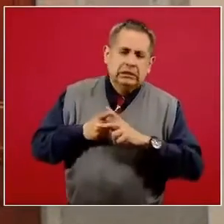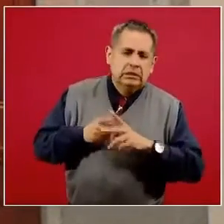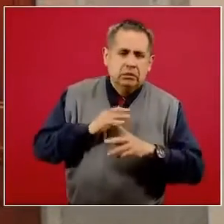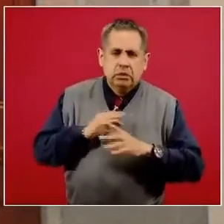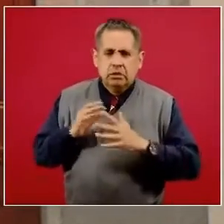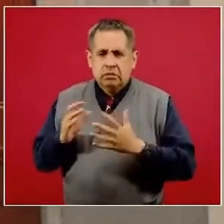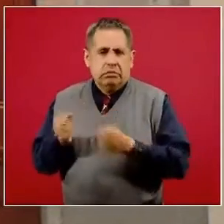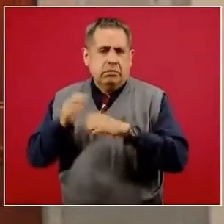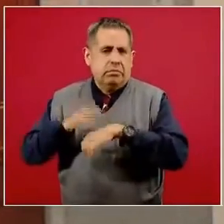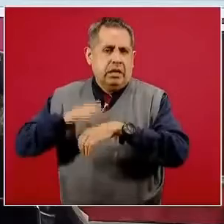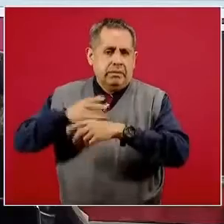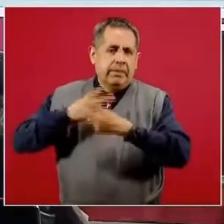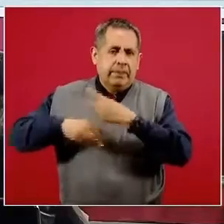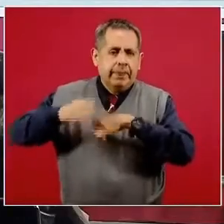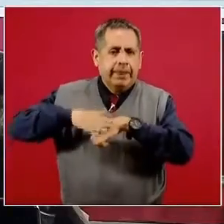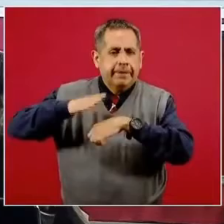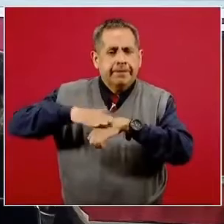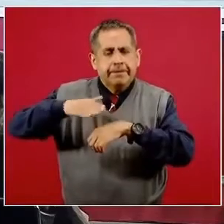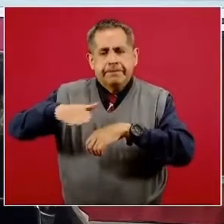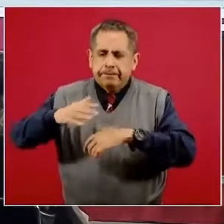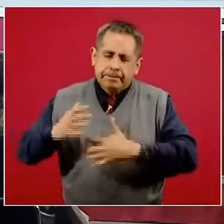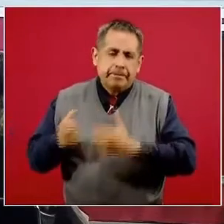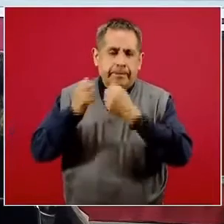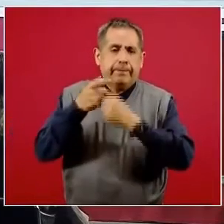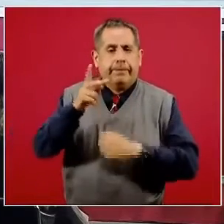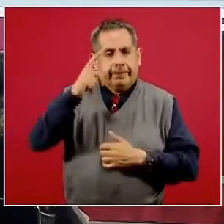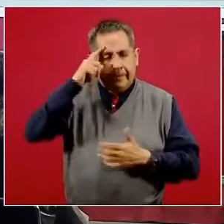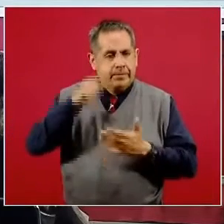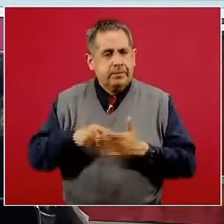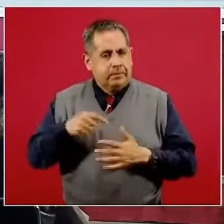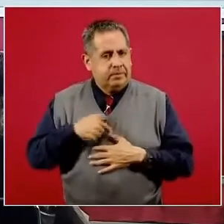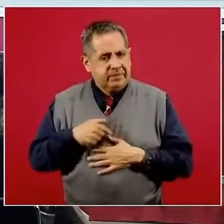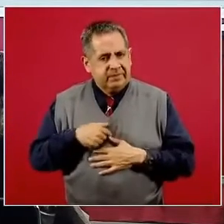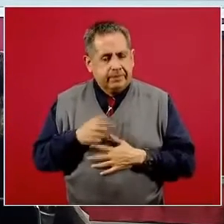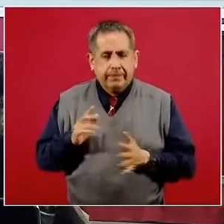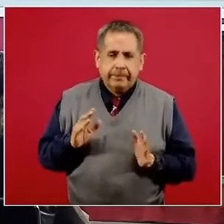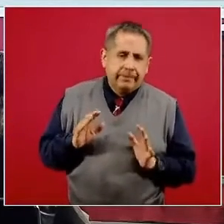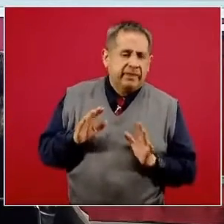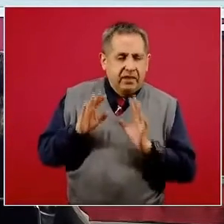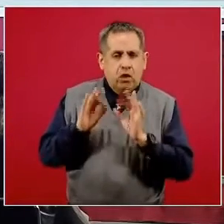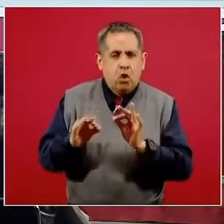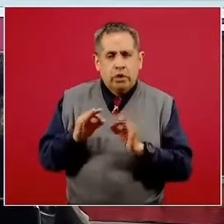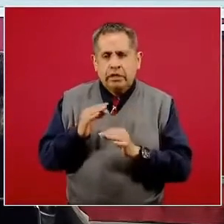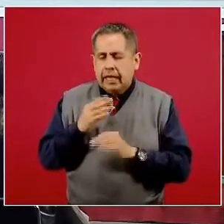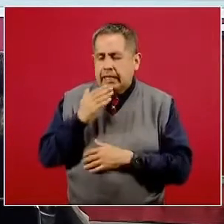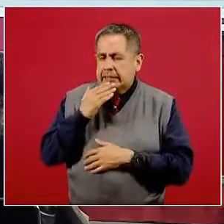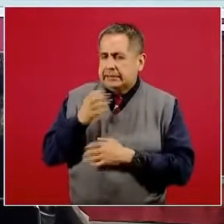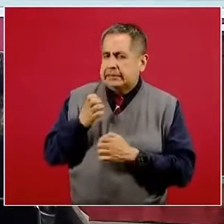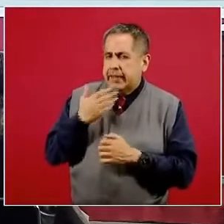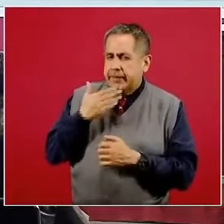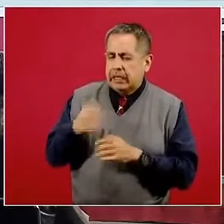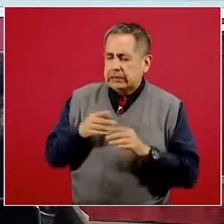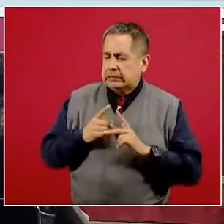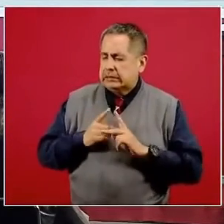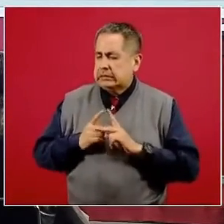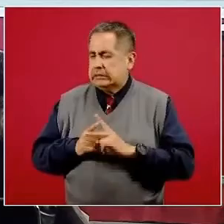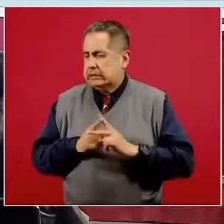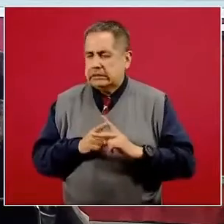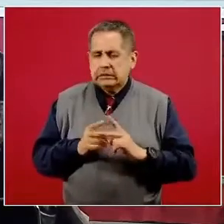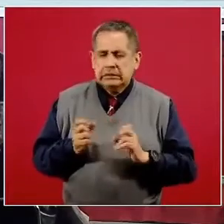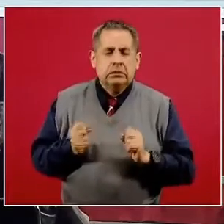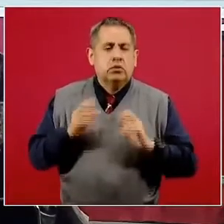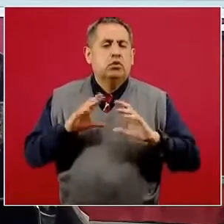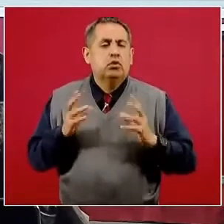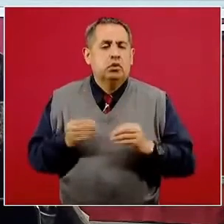se irán haciendo conforme avance la pandemia, pero yo creo que se está llegando a el cálculo, la